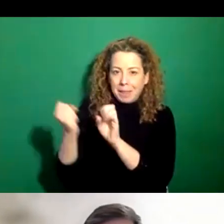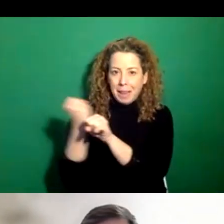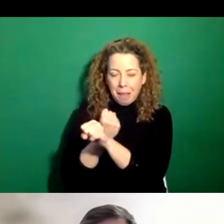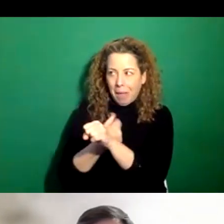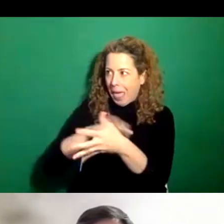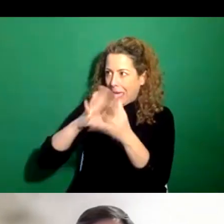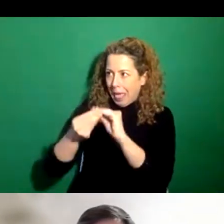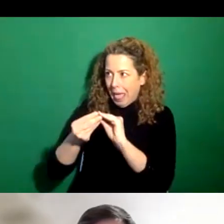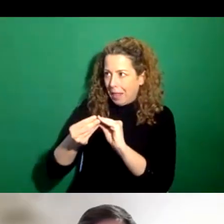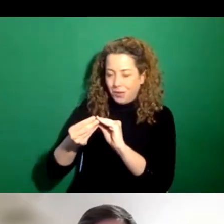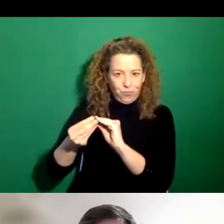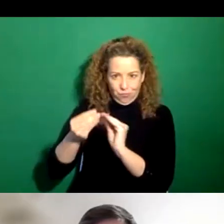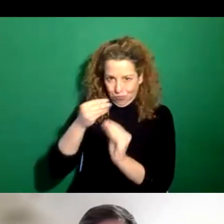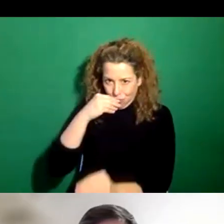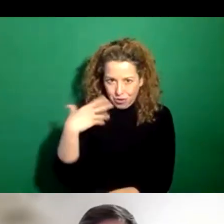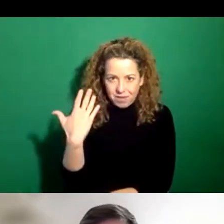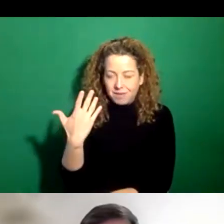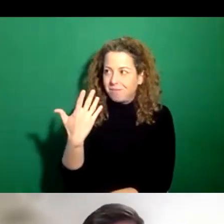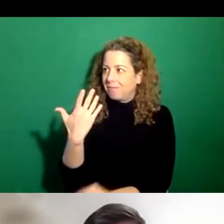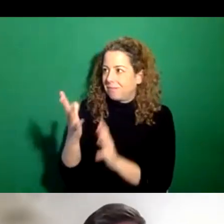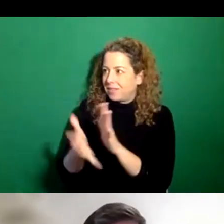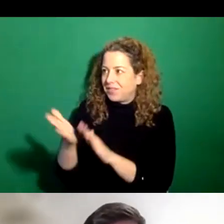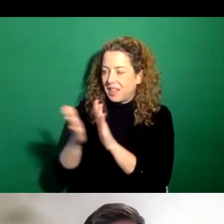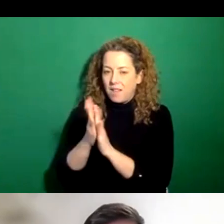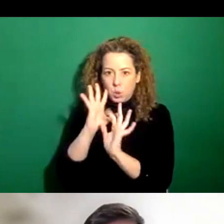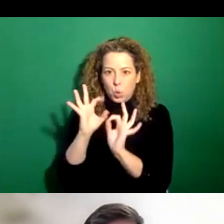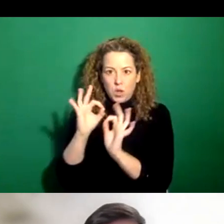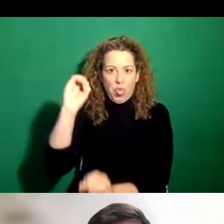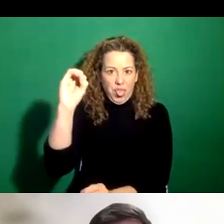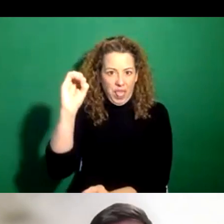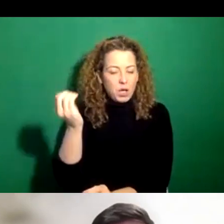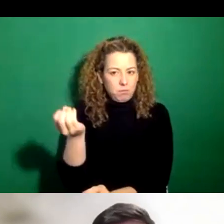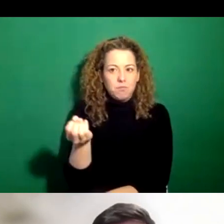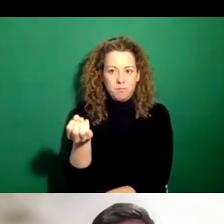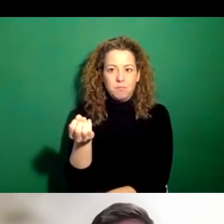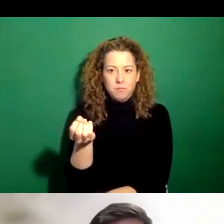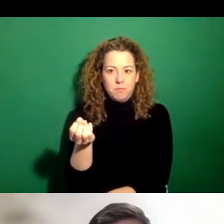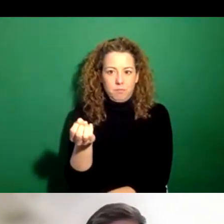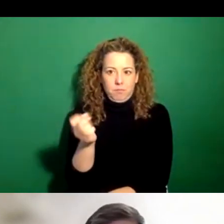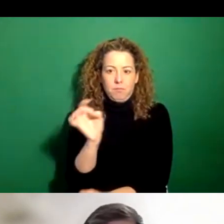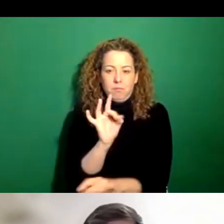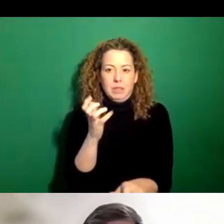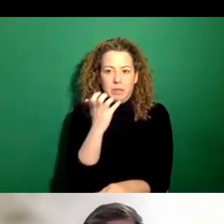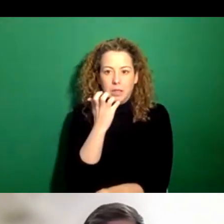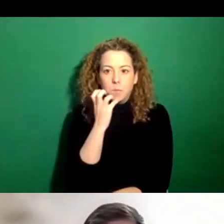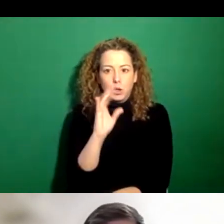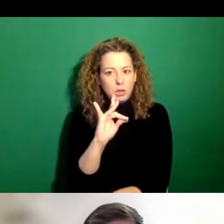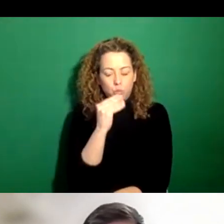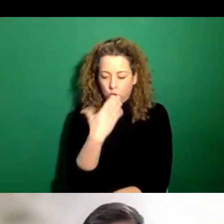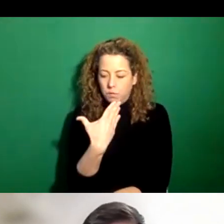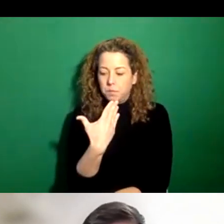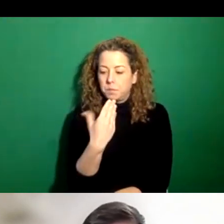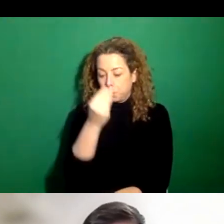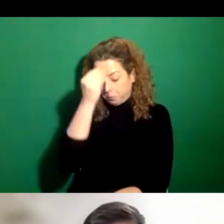adaptado y cómo tienden a esa sujeción cero que se llama, que evidentemente es un ejemplo. Yo creo que por un